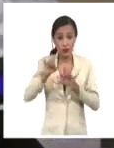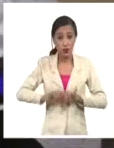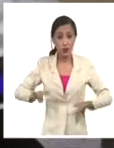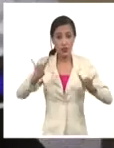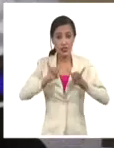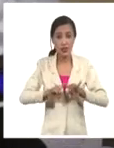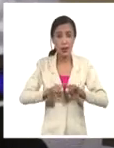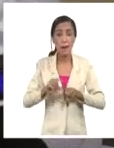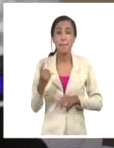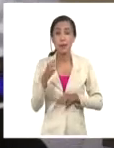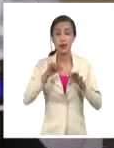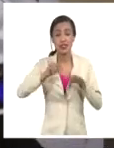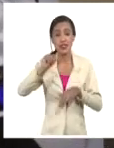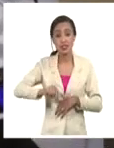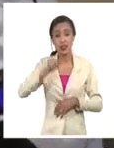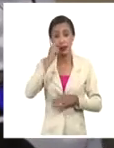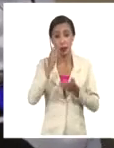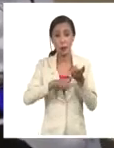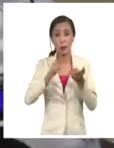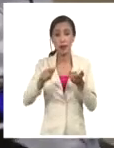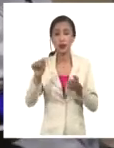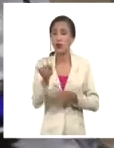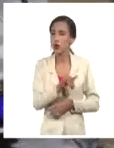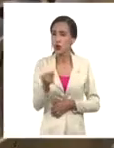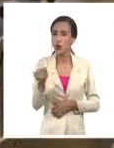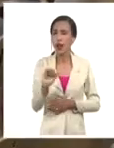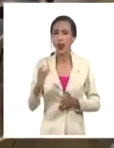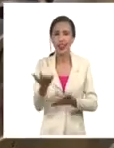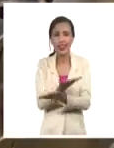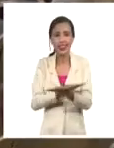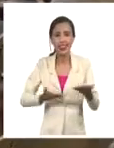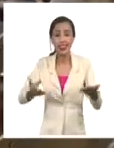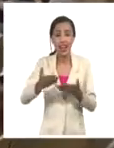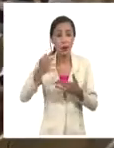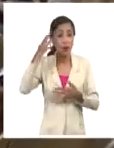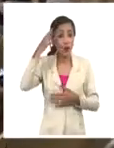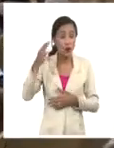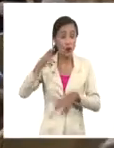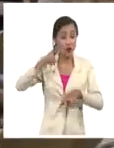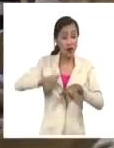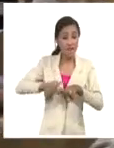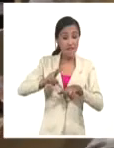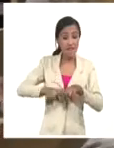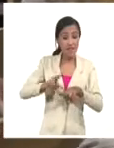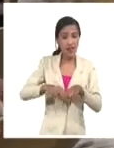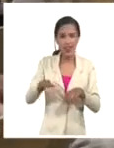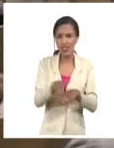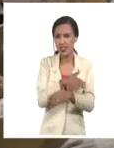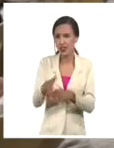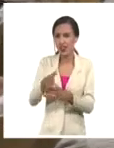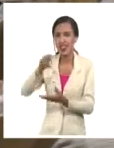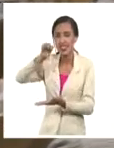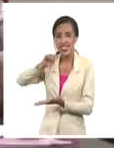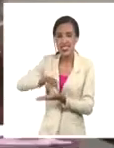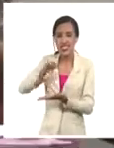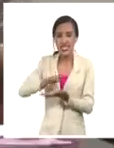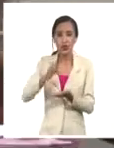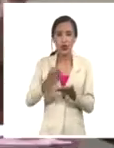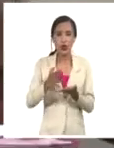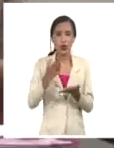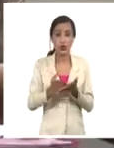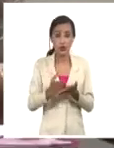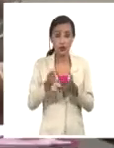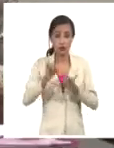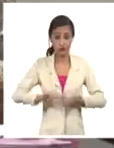el primer secretario del partido encabezó también un intercambio entre el gobierno de La Habana y los diferentes centros de la educación